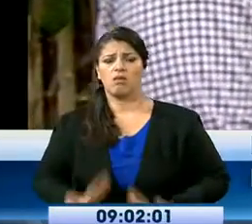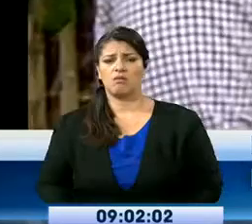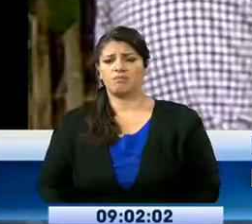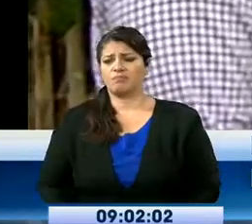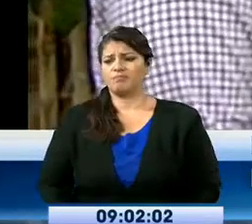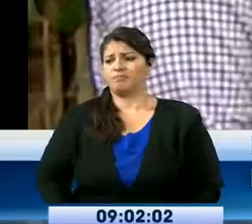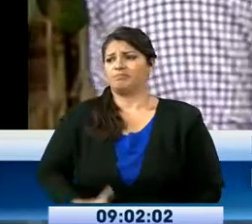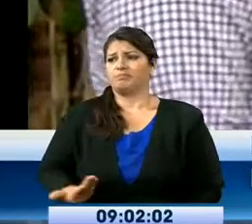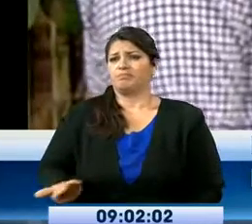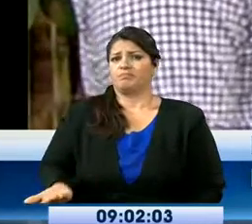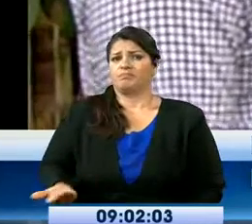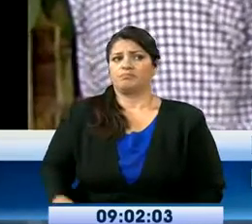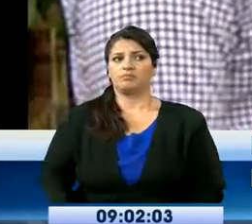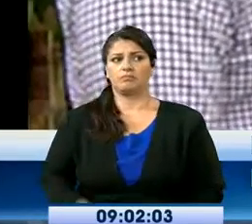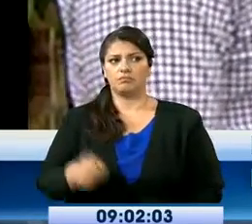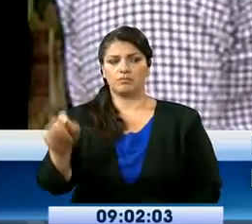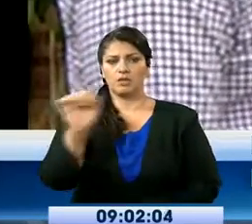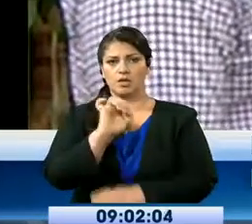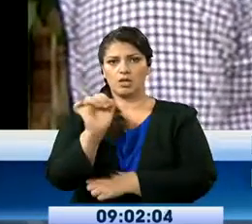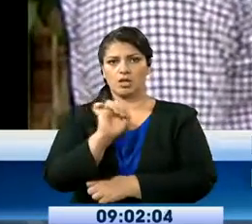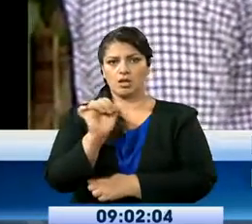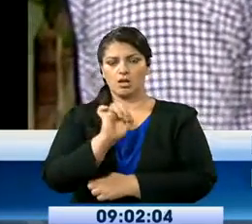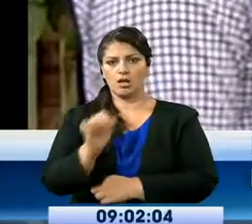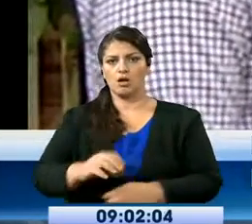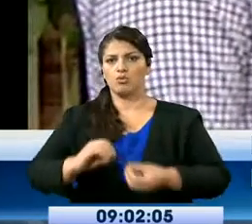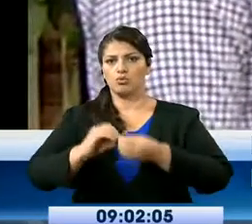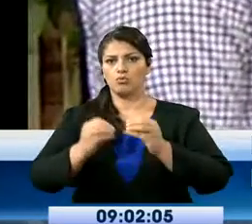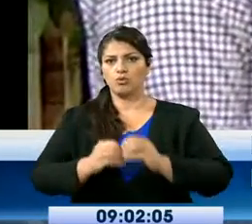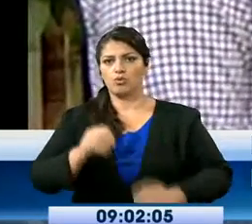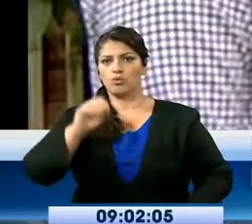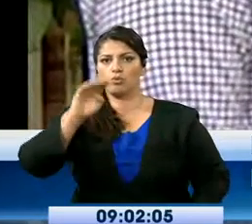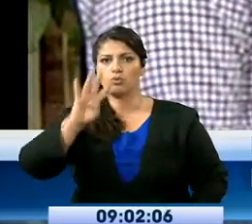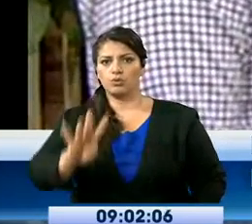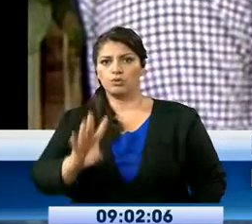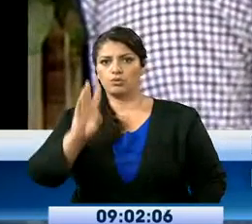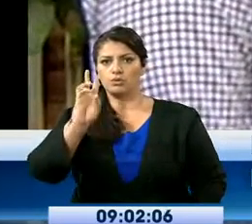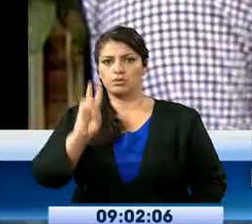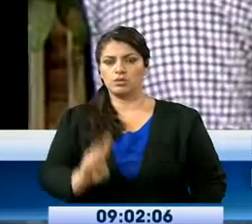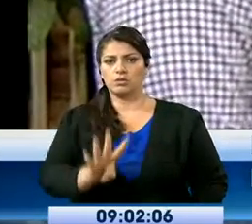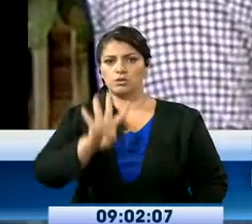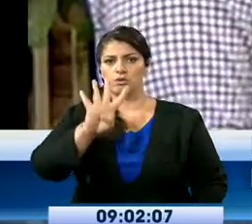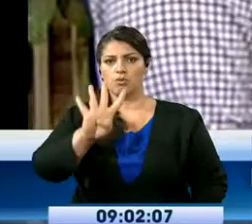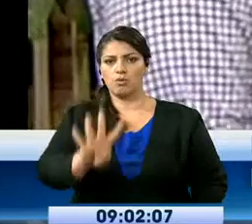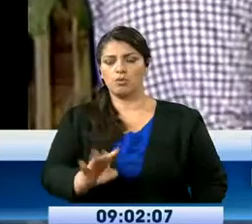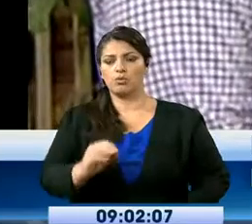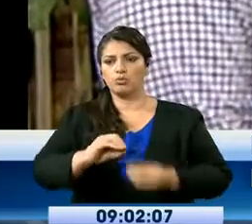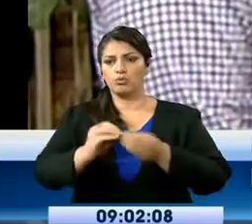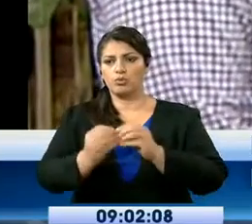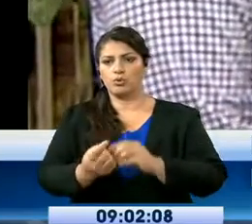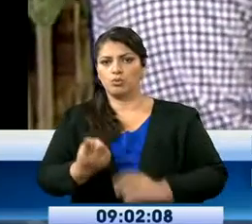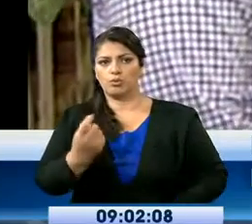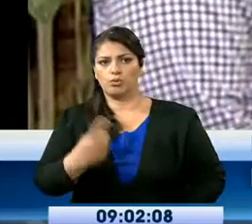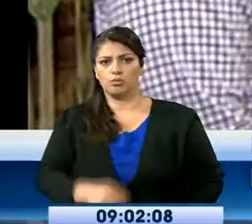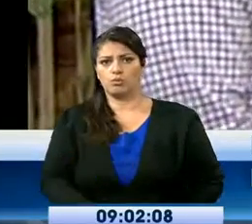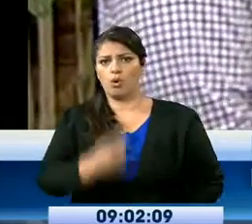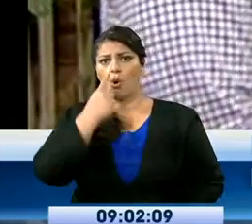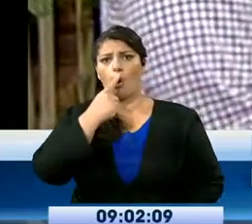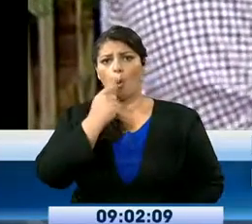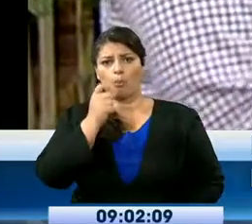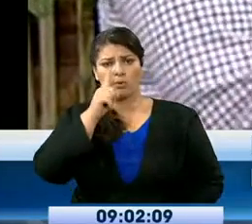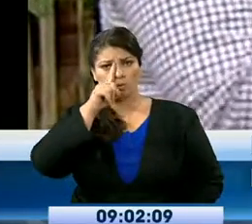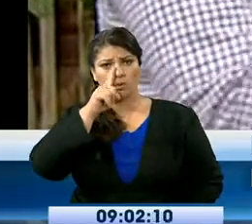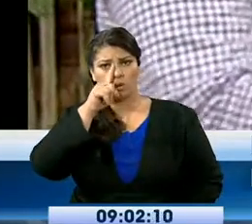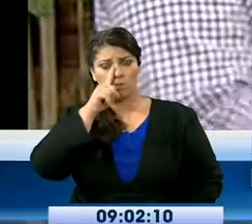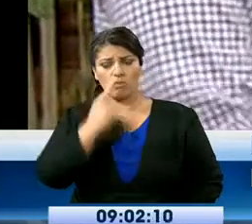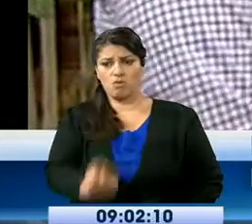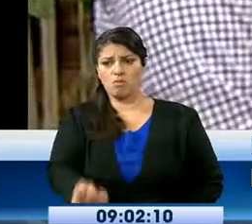de la placa es el 464 disco 11. El hombre ese vino hecho el grosero, no respetó ni a las personas más. ¿Lo